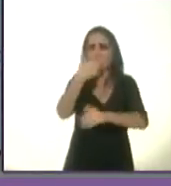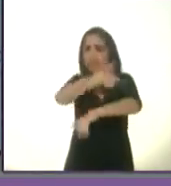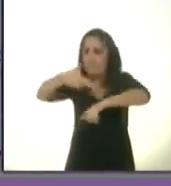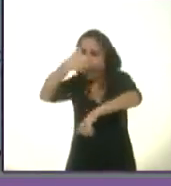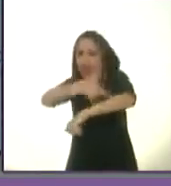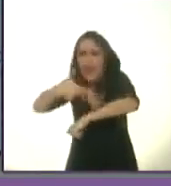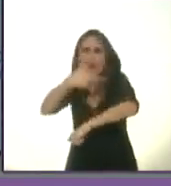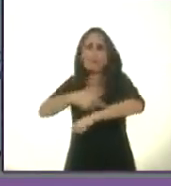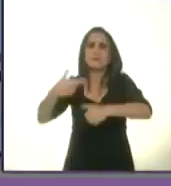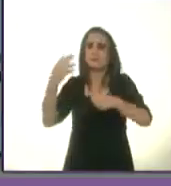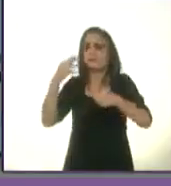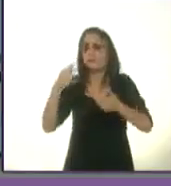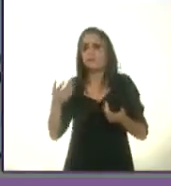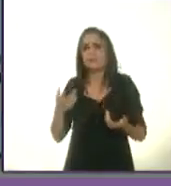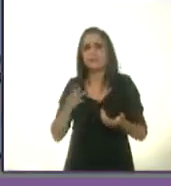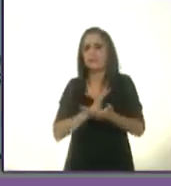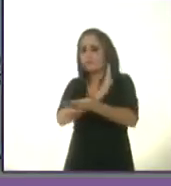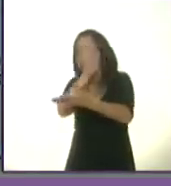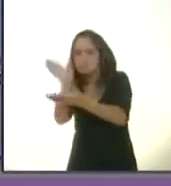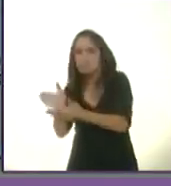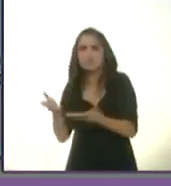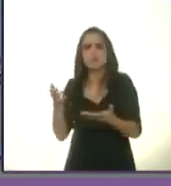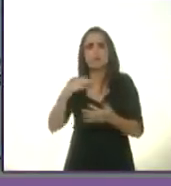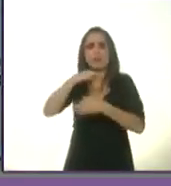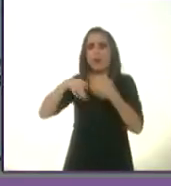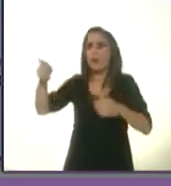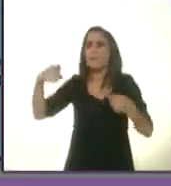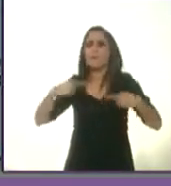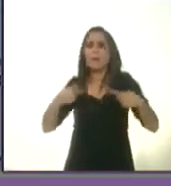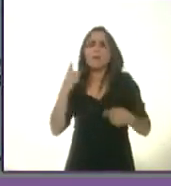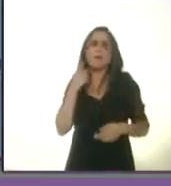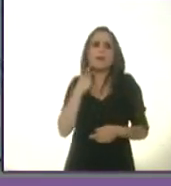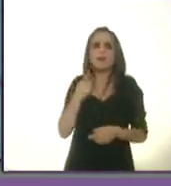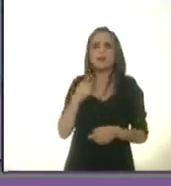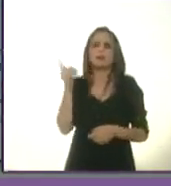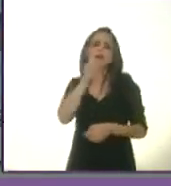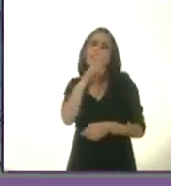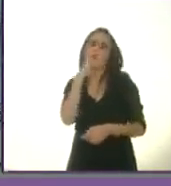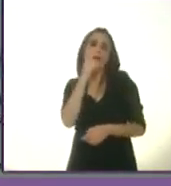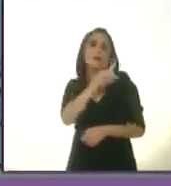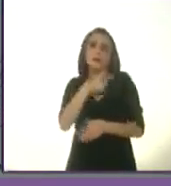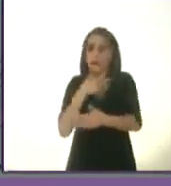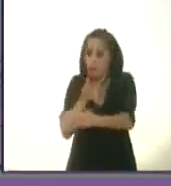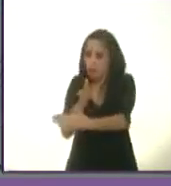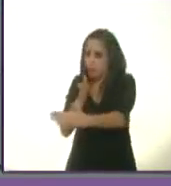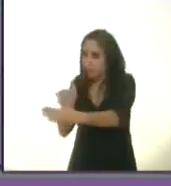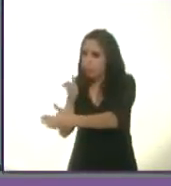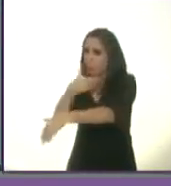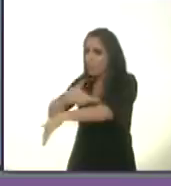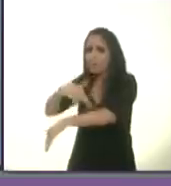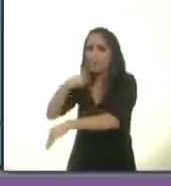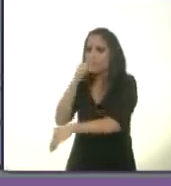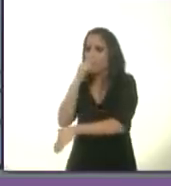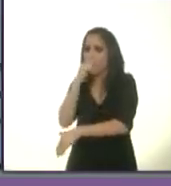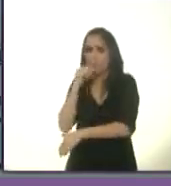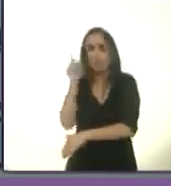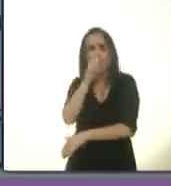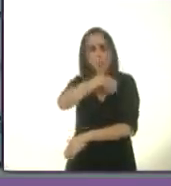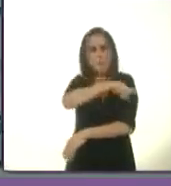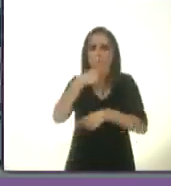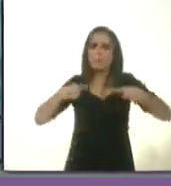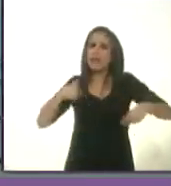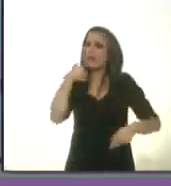todas las las trabas que ponen los partidos políticos los ciudadanos tenemos la intención de participar